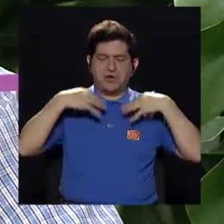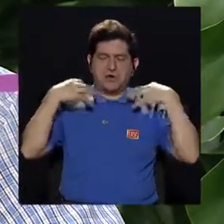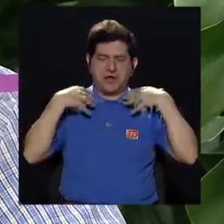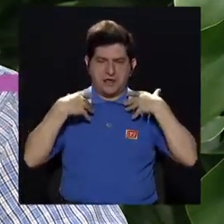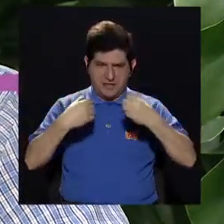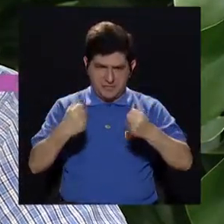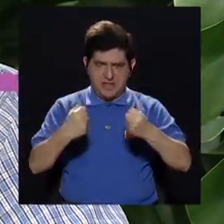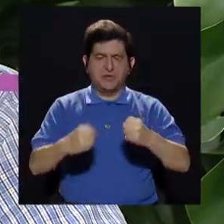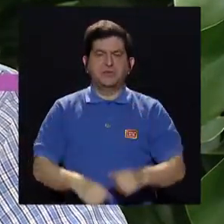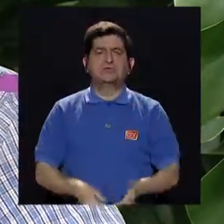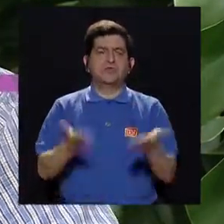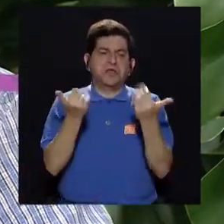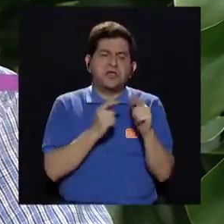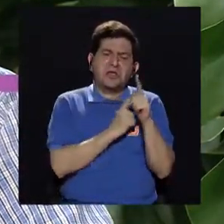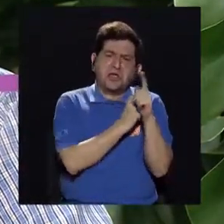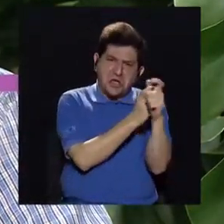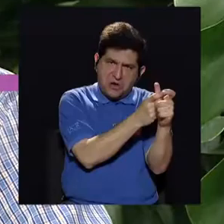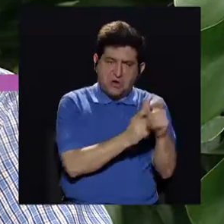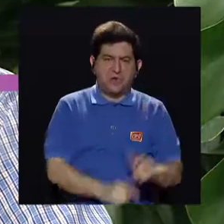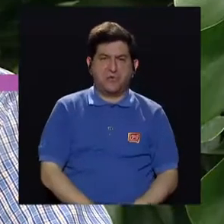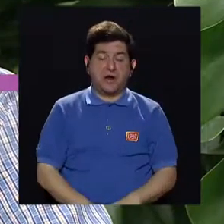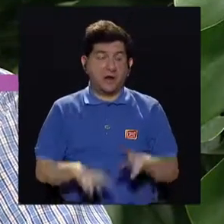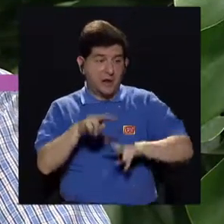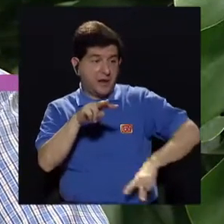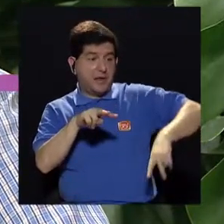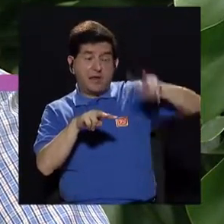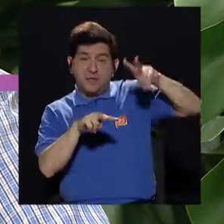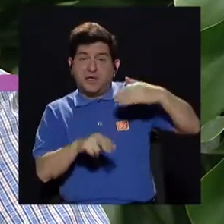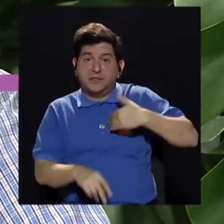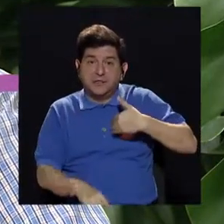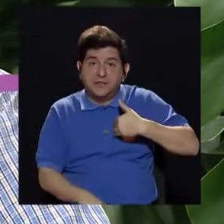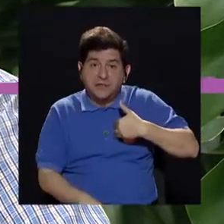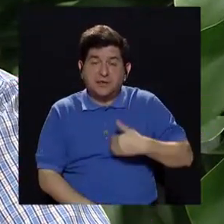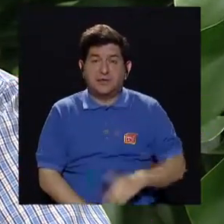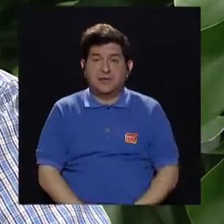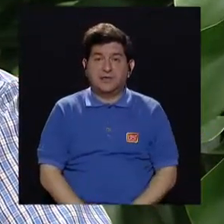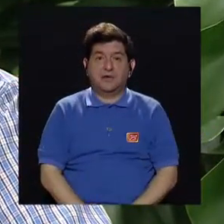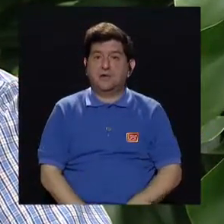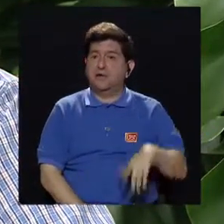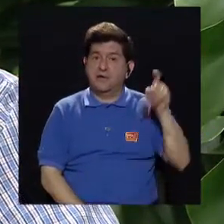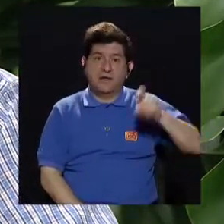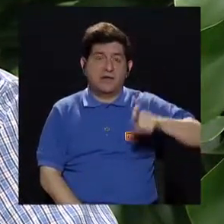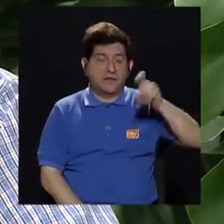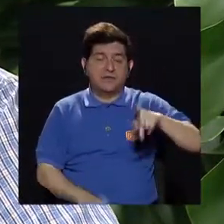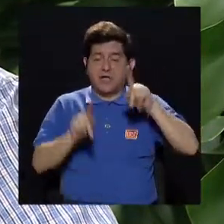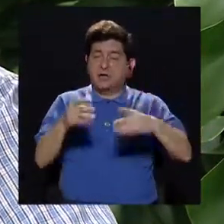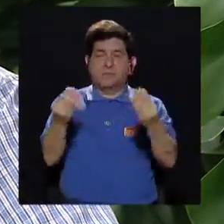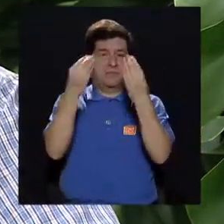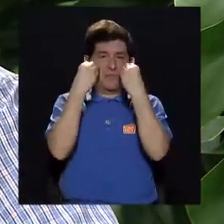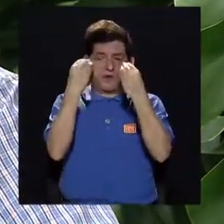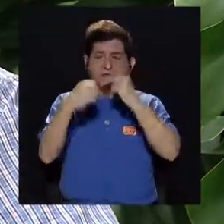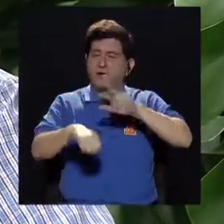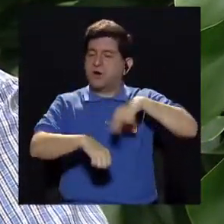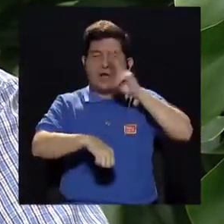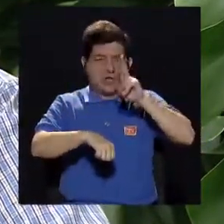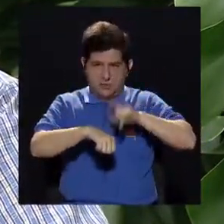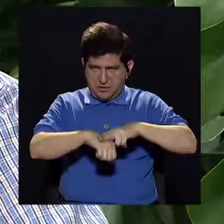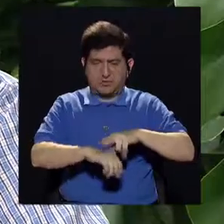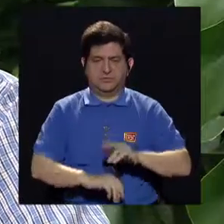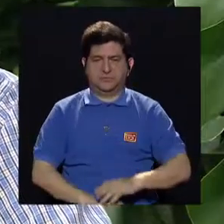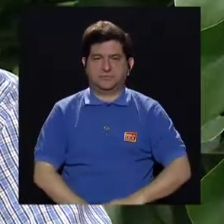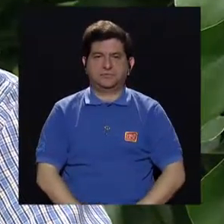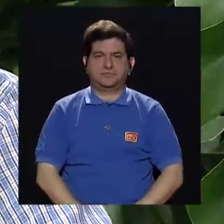lo que le gusta actividad física es correr. El correr es la gran ventaja que tiene, es que no necesitamos que nadie nos enseñe, es algo natural que todos podemos